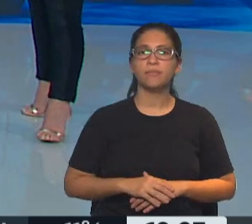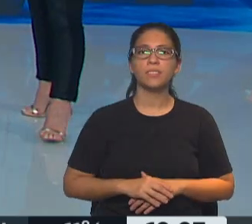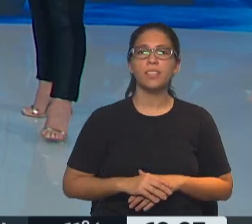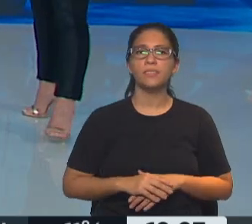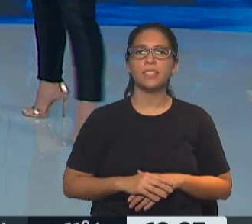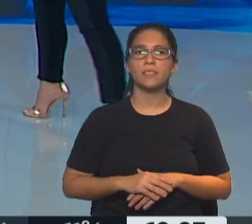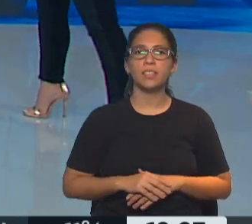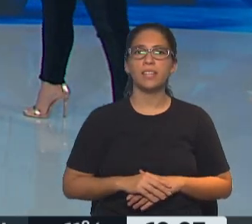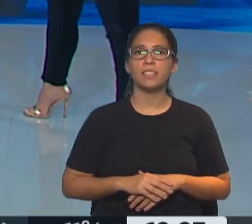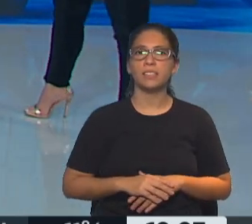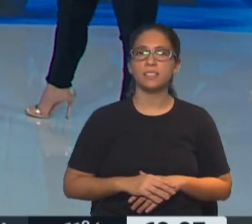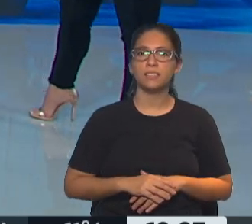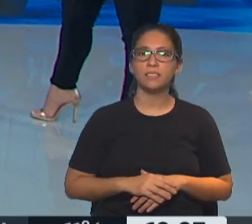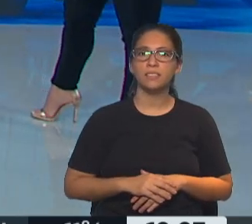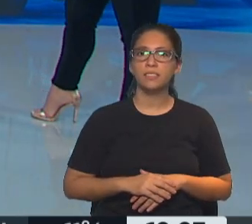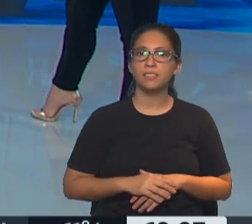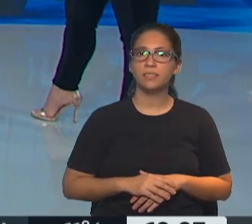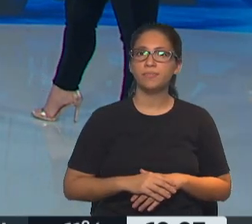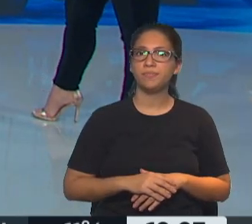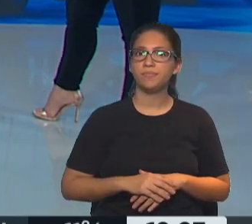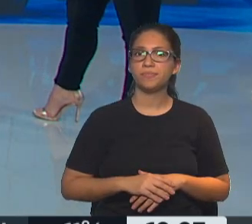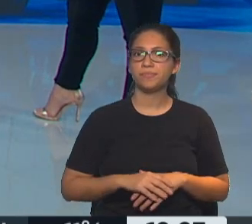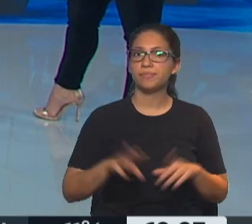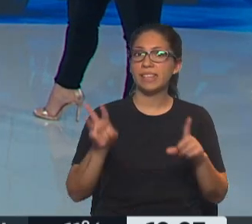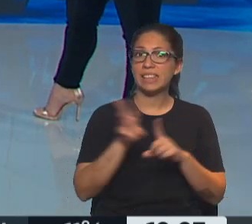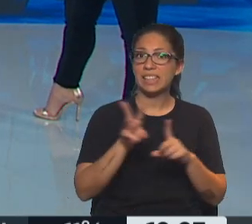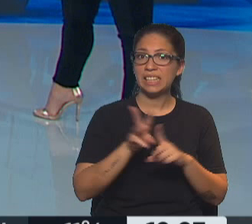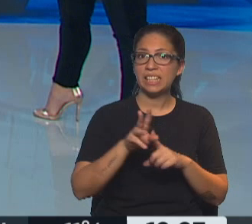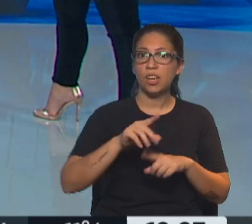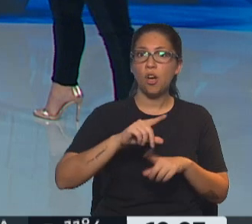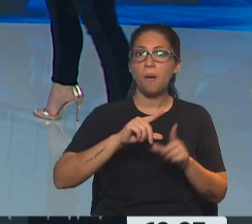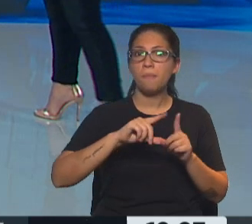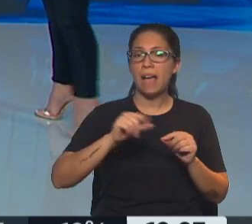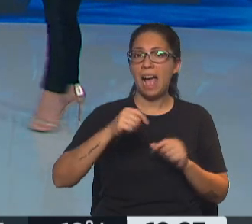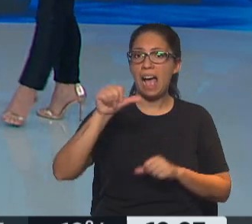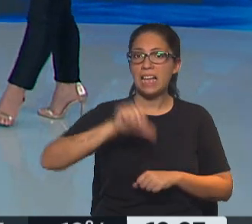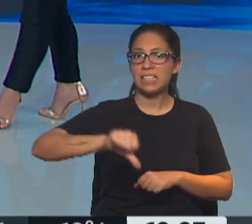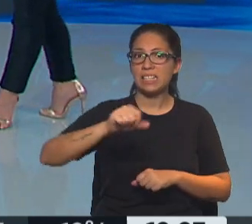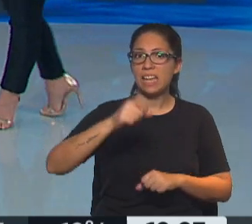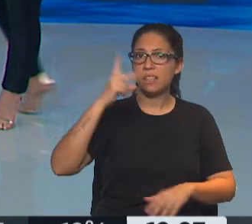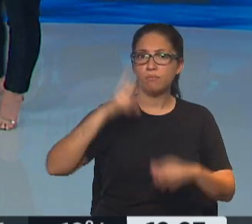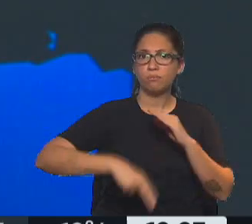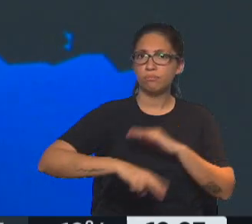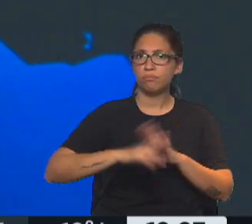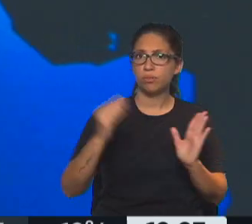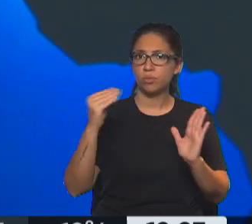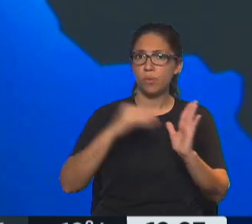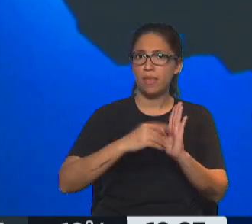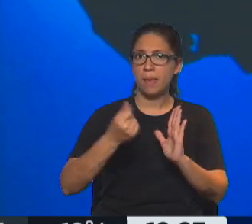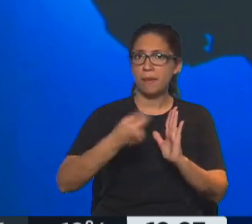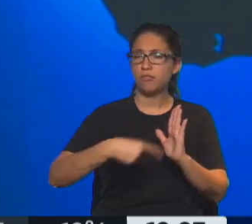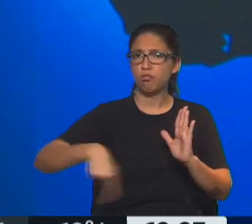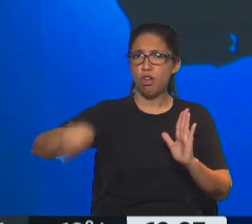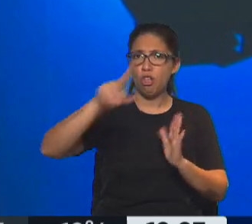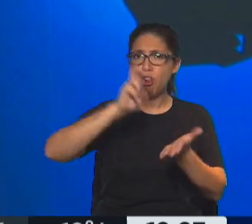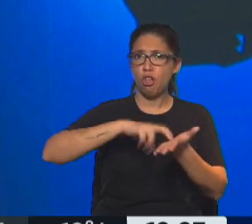más. Serbia. Euronews. Prohíbe la exportación de trigo, maíz y aceite ante la fuerte demanda y subida de precios. Son esas